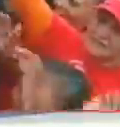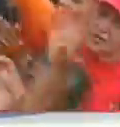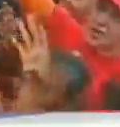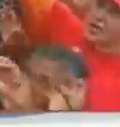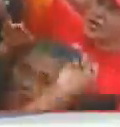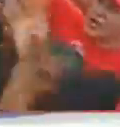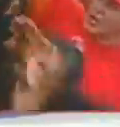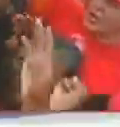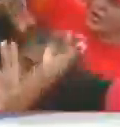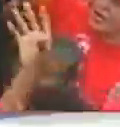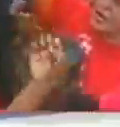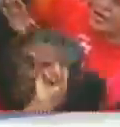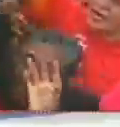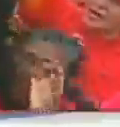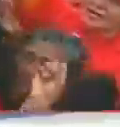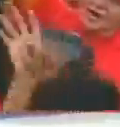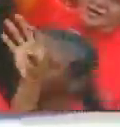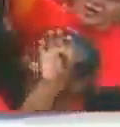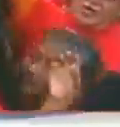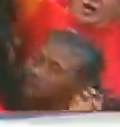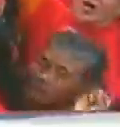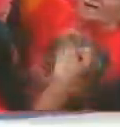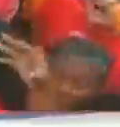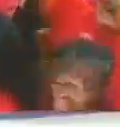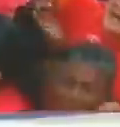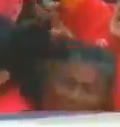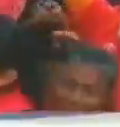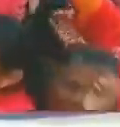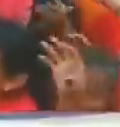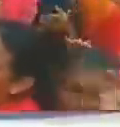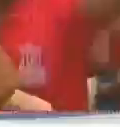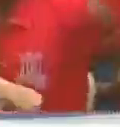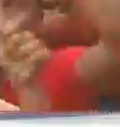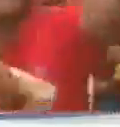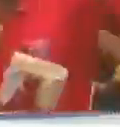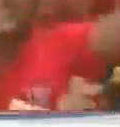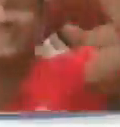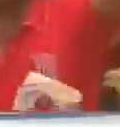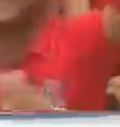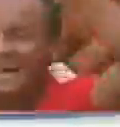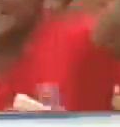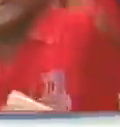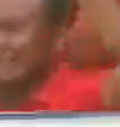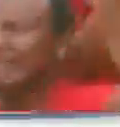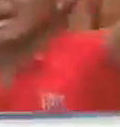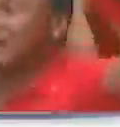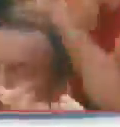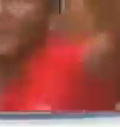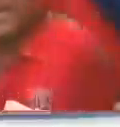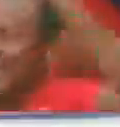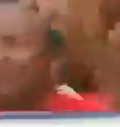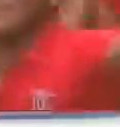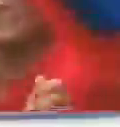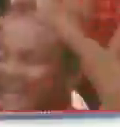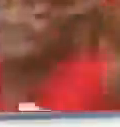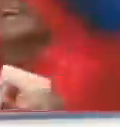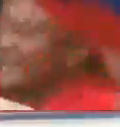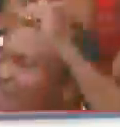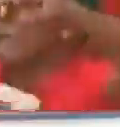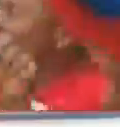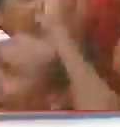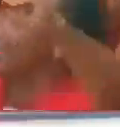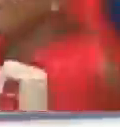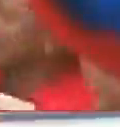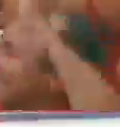que felicita más bien a los compañeros y compañeras a quienes usted hoy le entregó por su